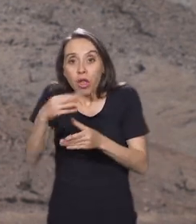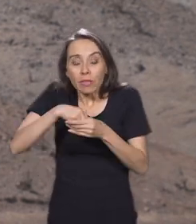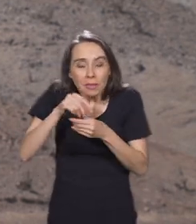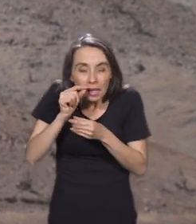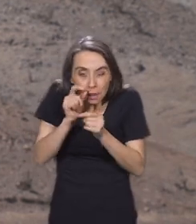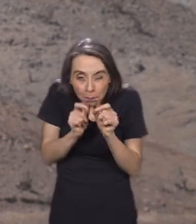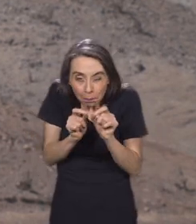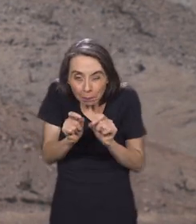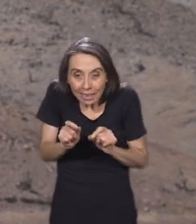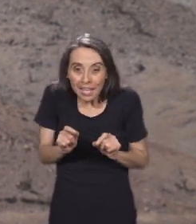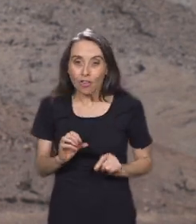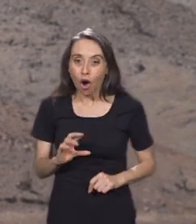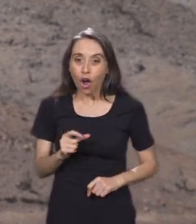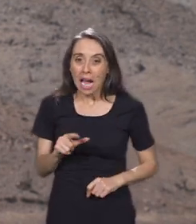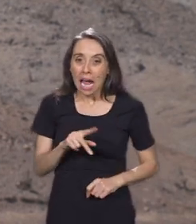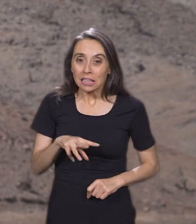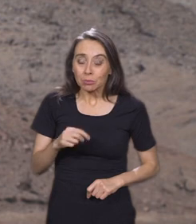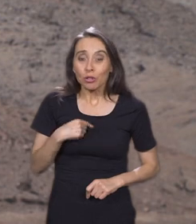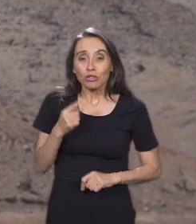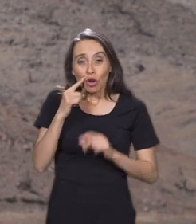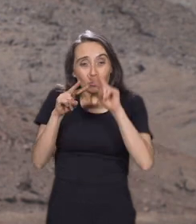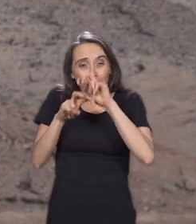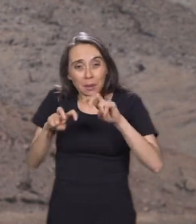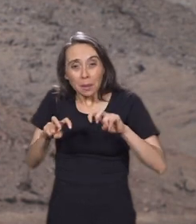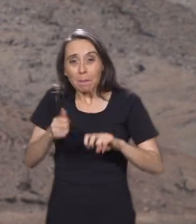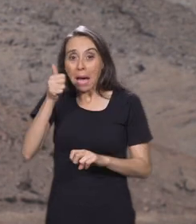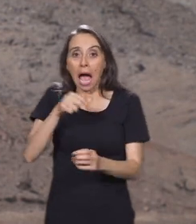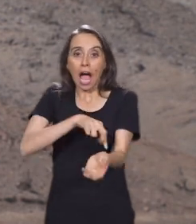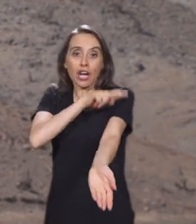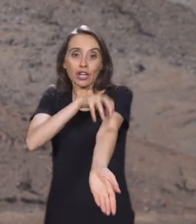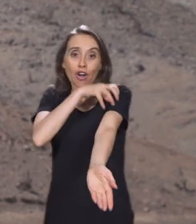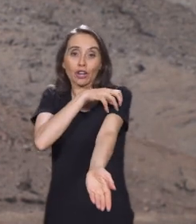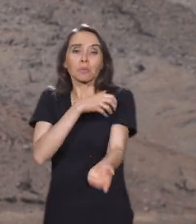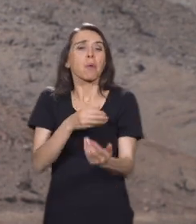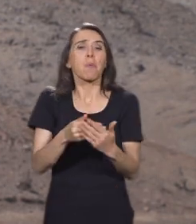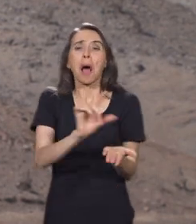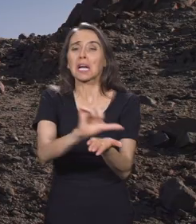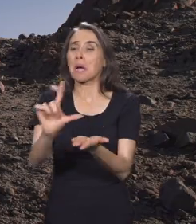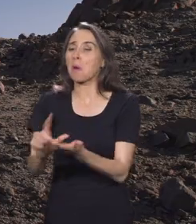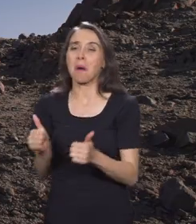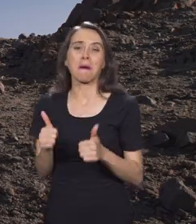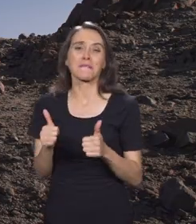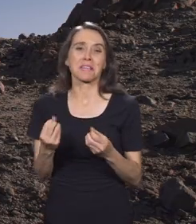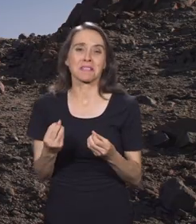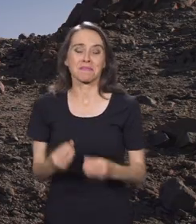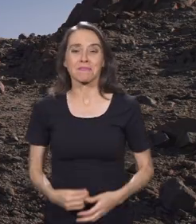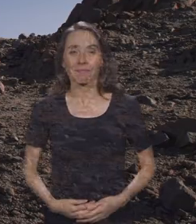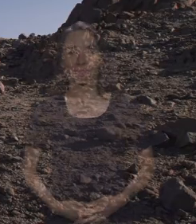Entonces, claro, me he dedicado mucho a estudiarlos en el norte, pero donde sea a mí me gusta.